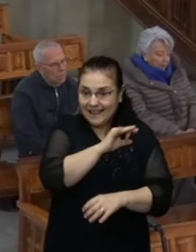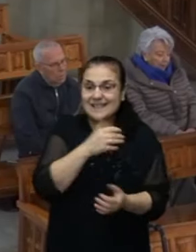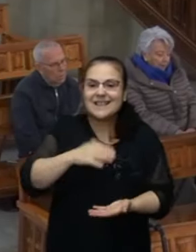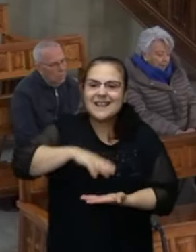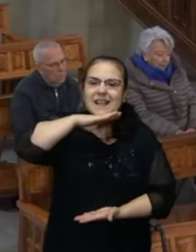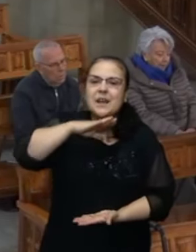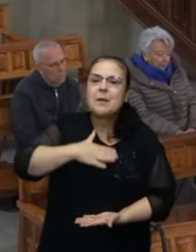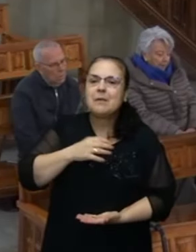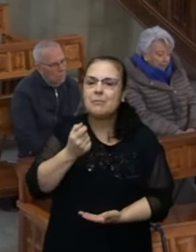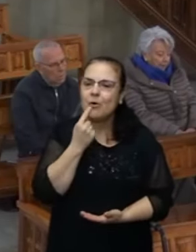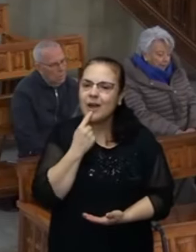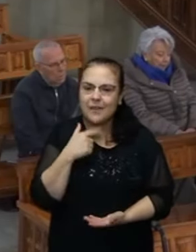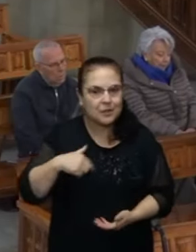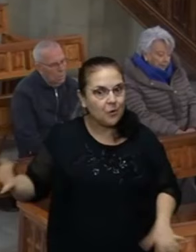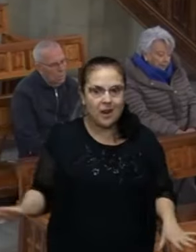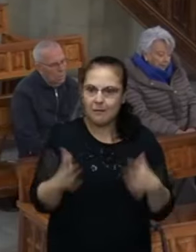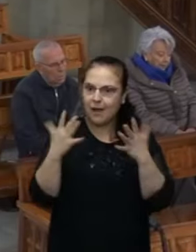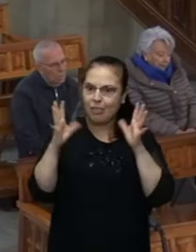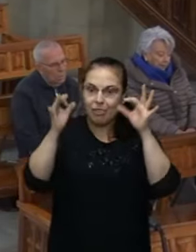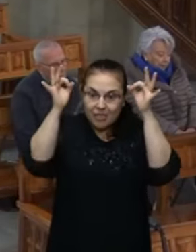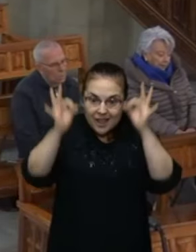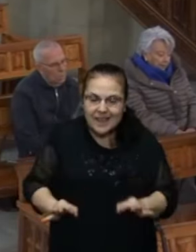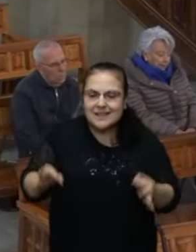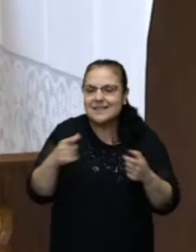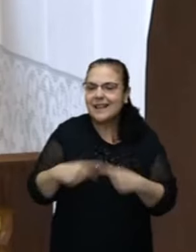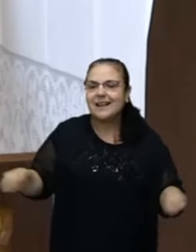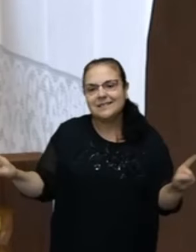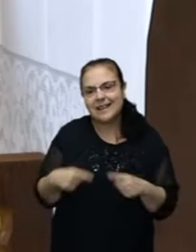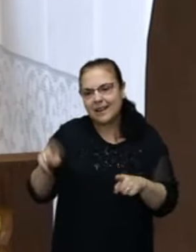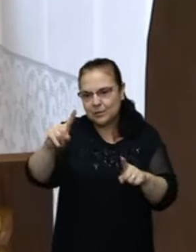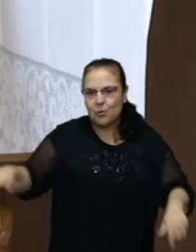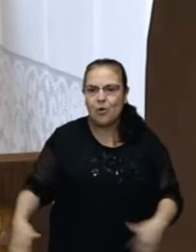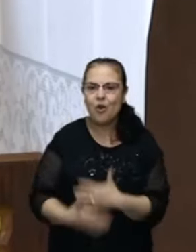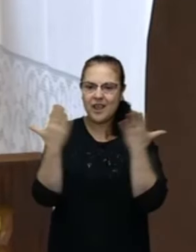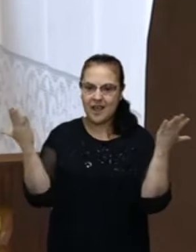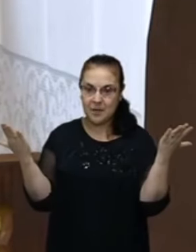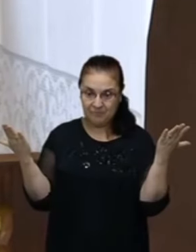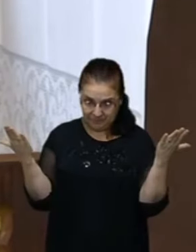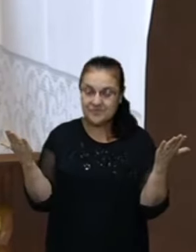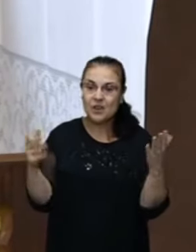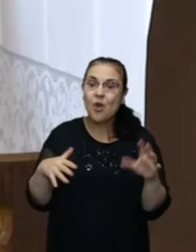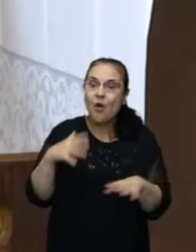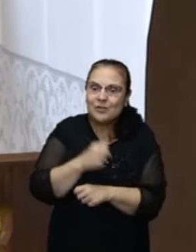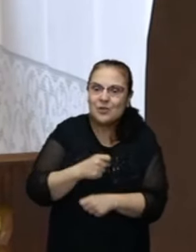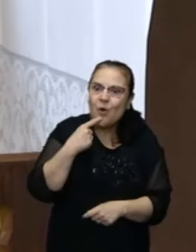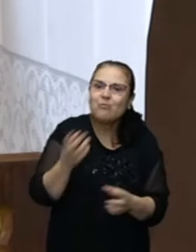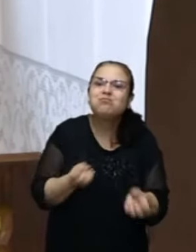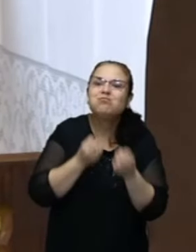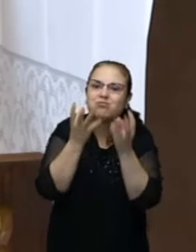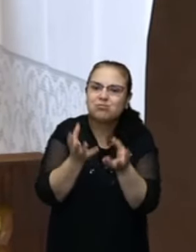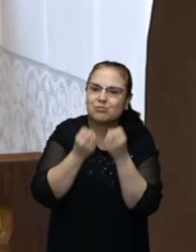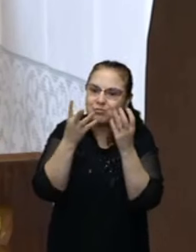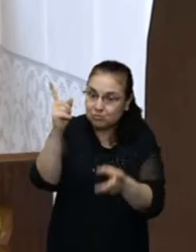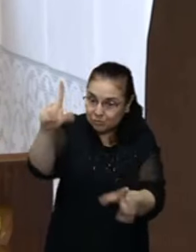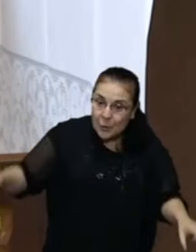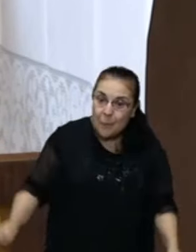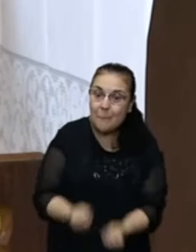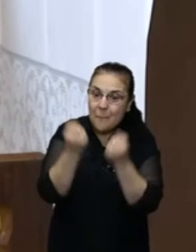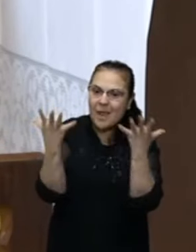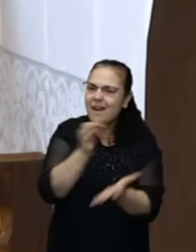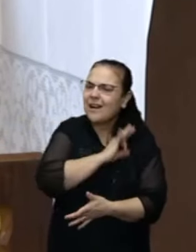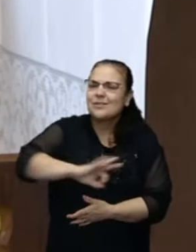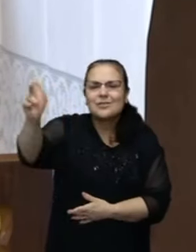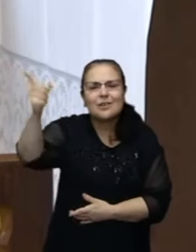se llene mi boca de tu alabanza y así cantaré tu gloria. Contaré tus proezas, Señor mío, narraré